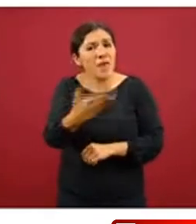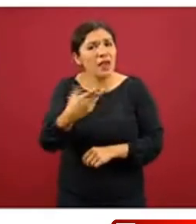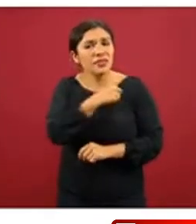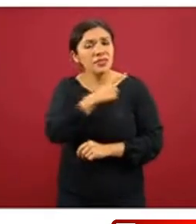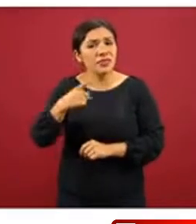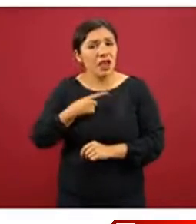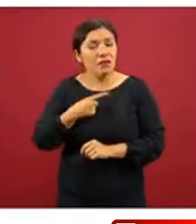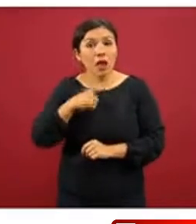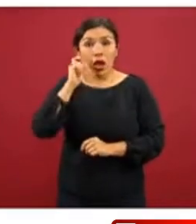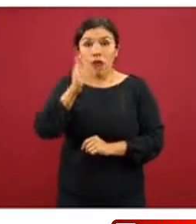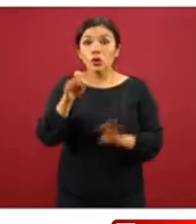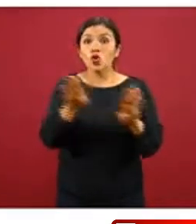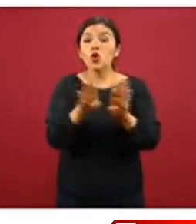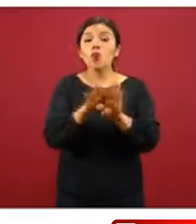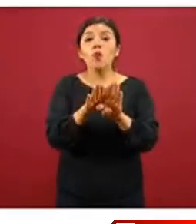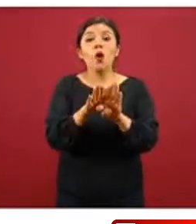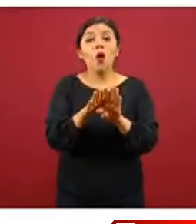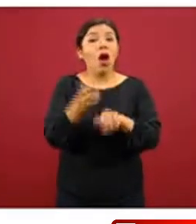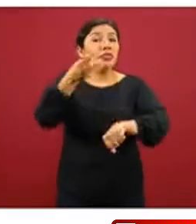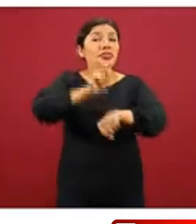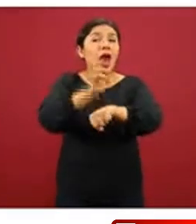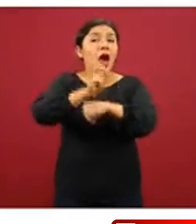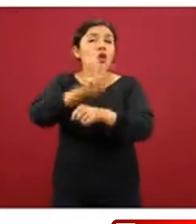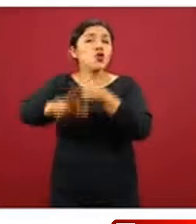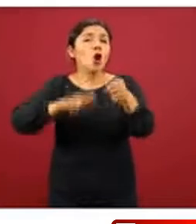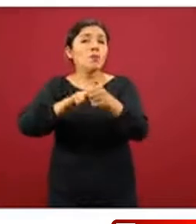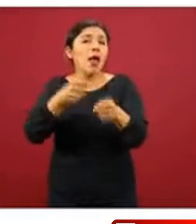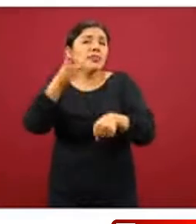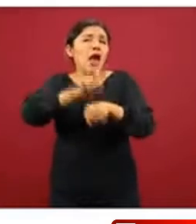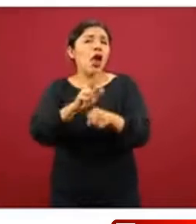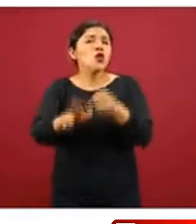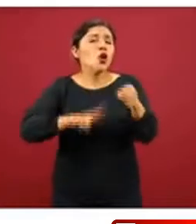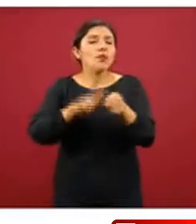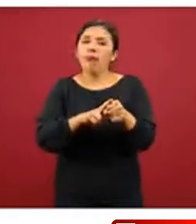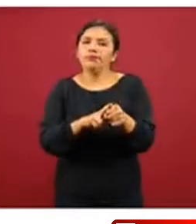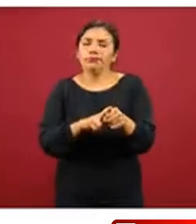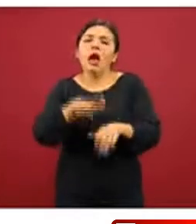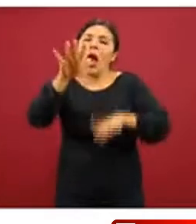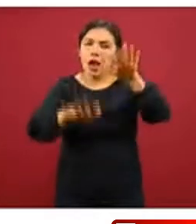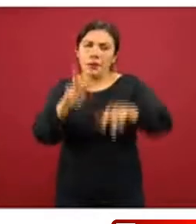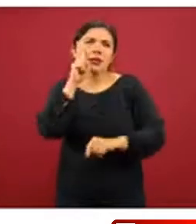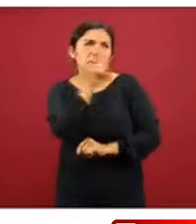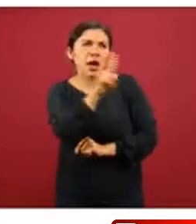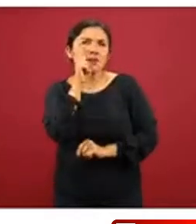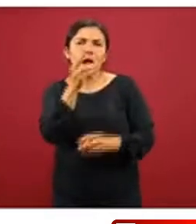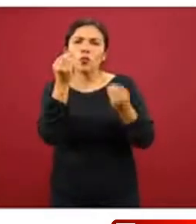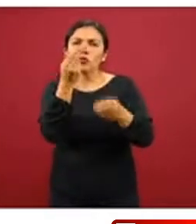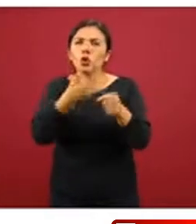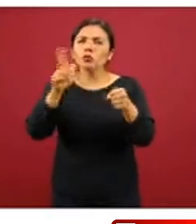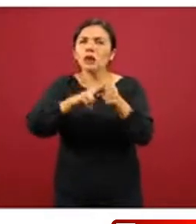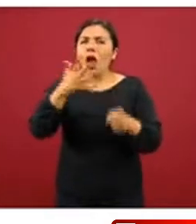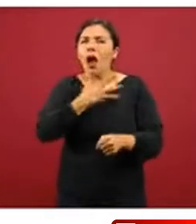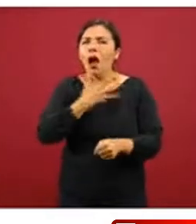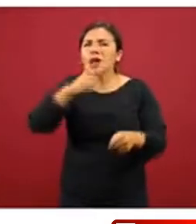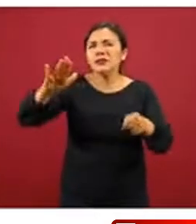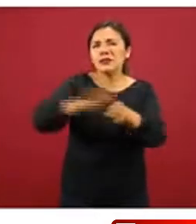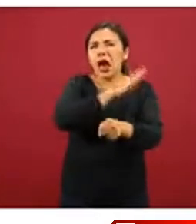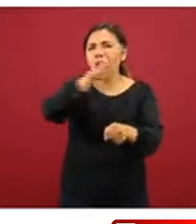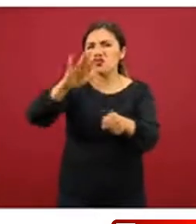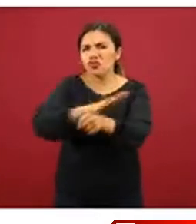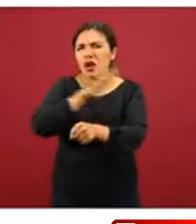no estamos diciendo como diario, porque algunos de nuestros hospitales, seamos sinceros, a veces están saturados. Pero hay